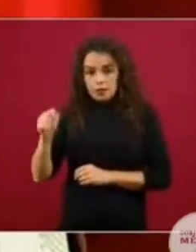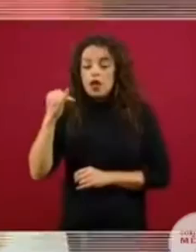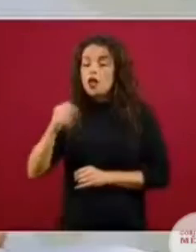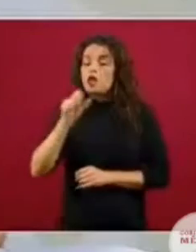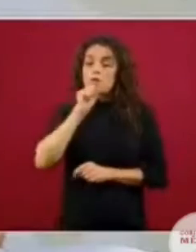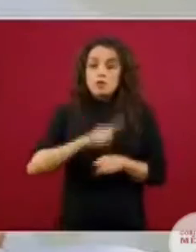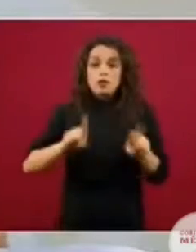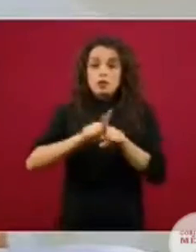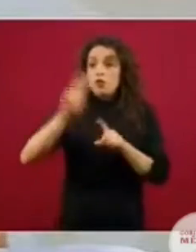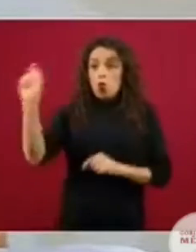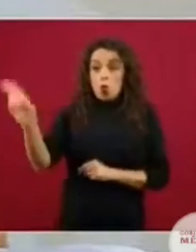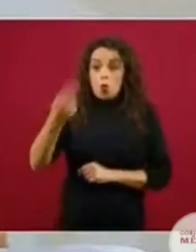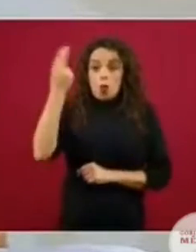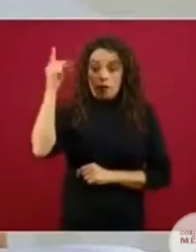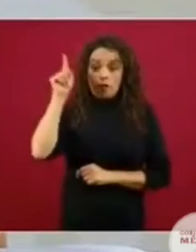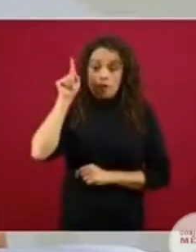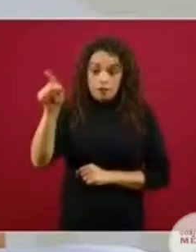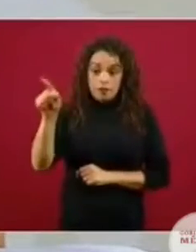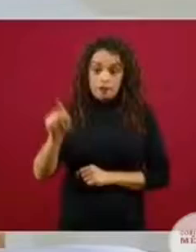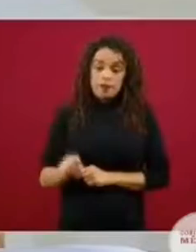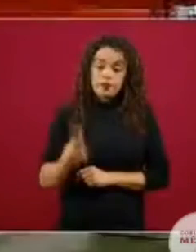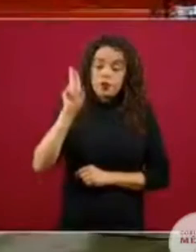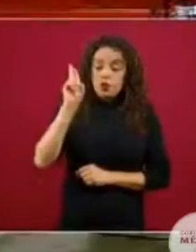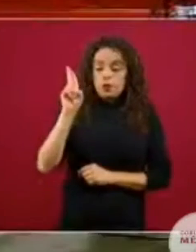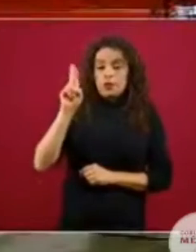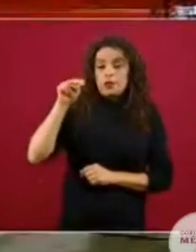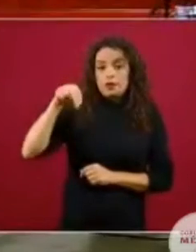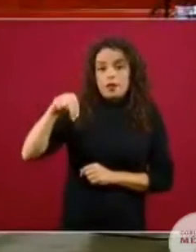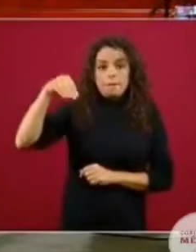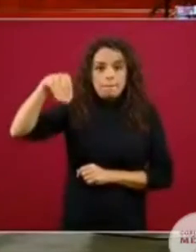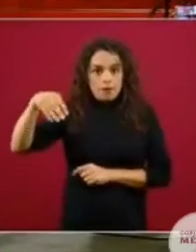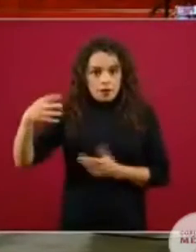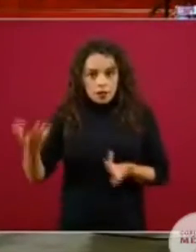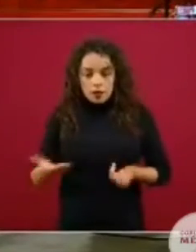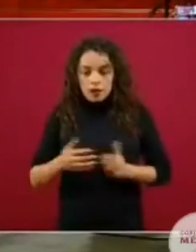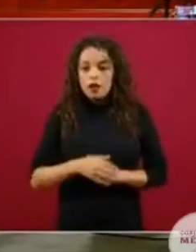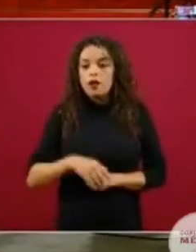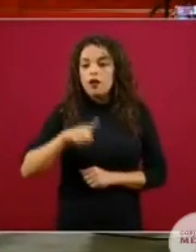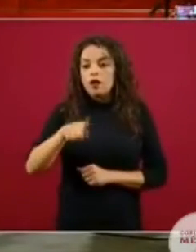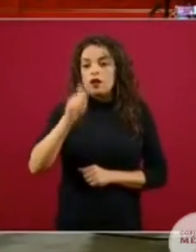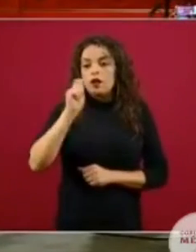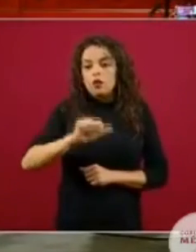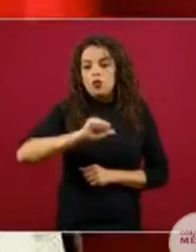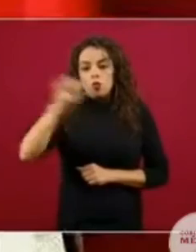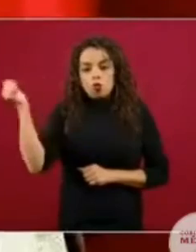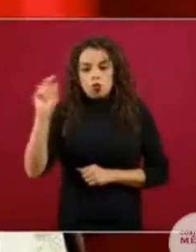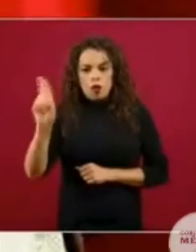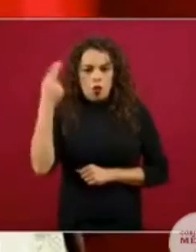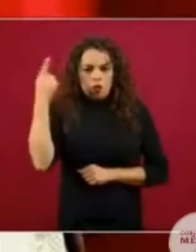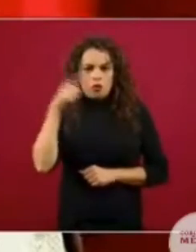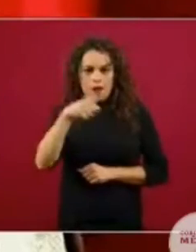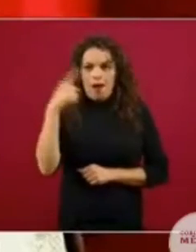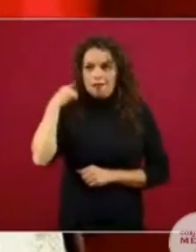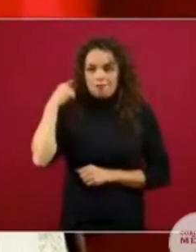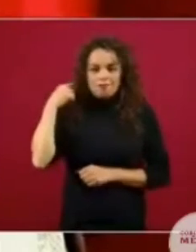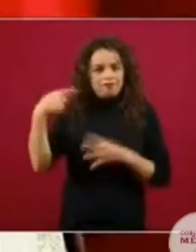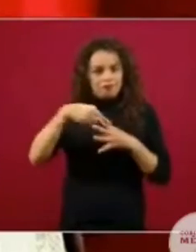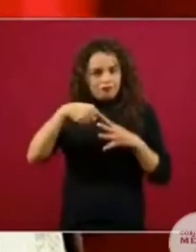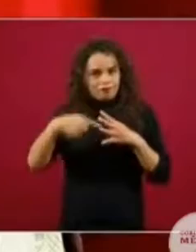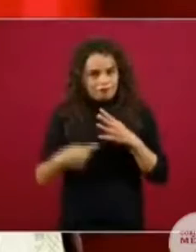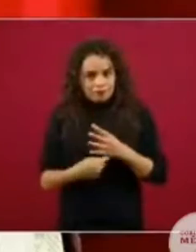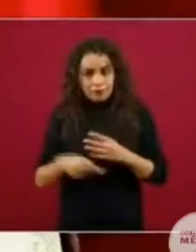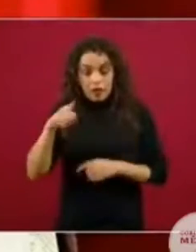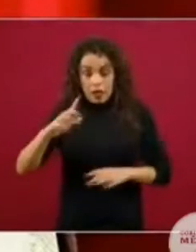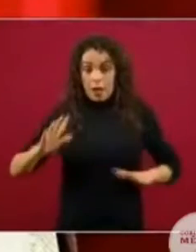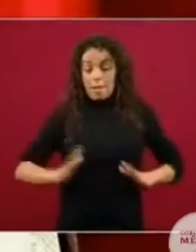y la universidad nacional de méxico y varias universidades que oyeron ustedes que están